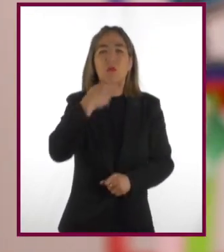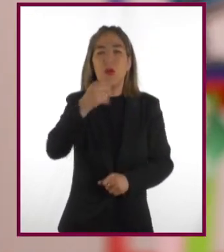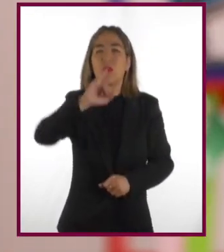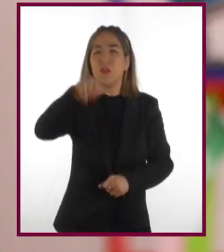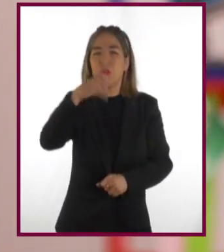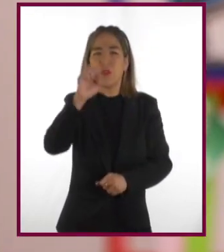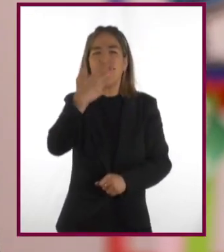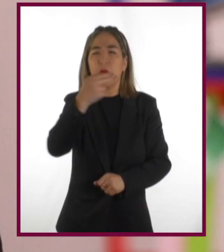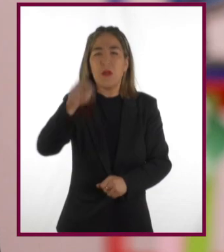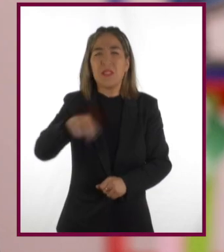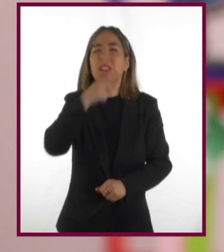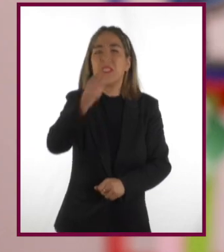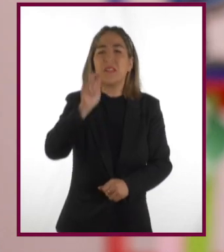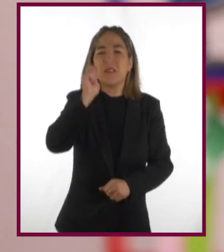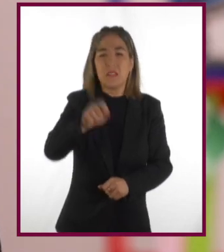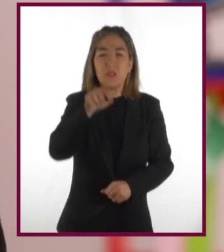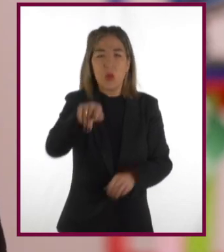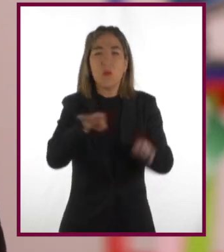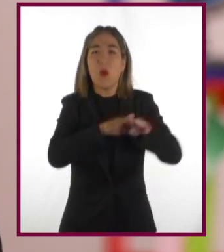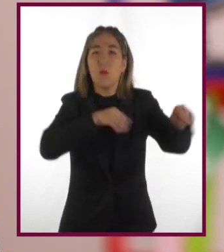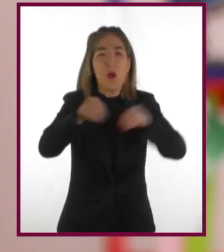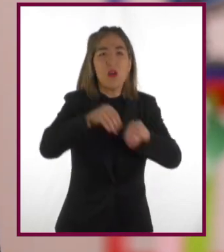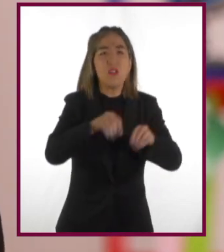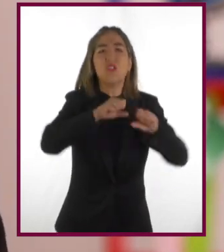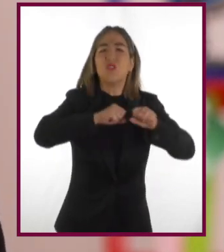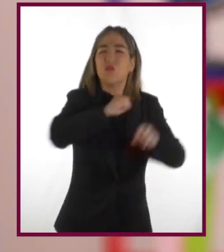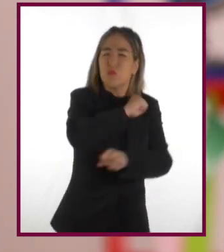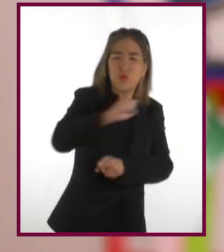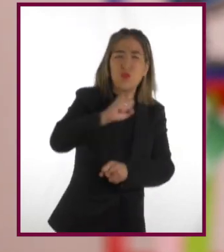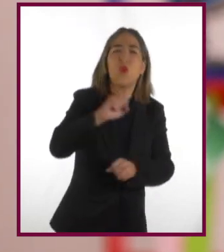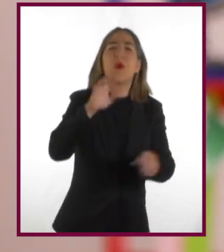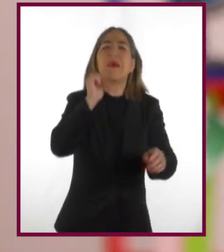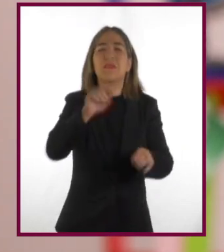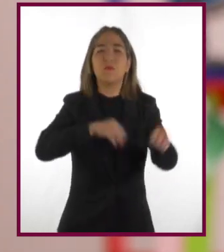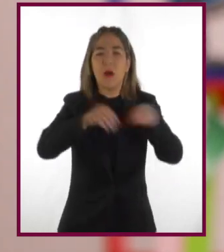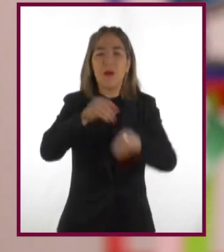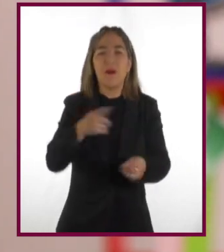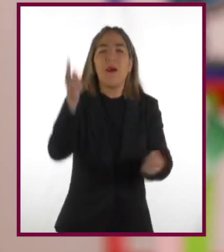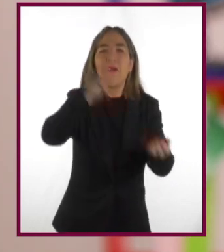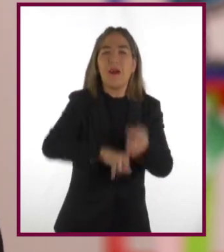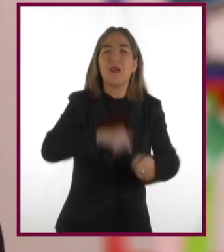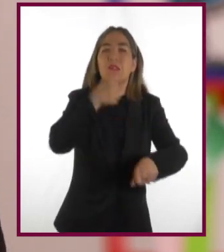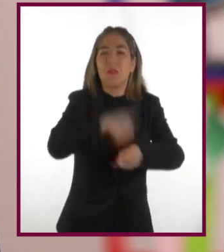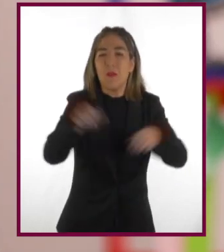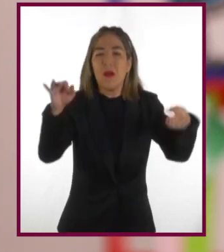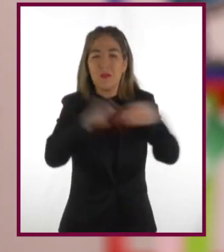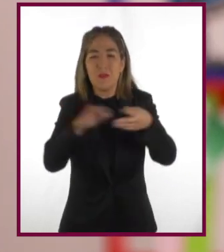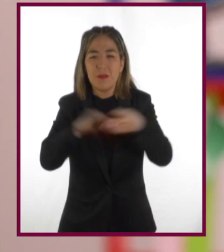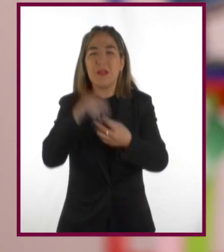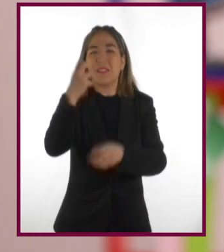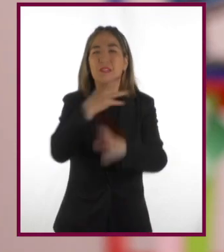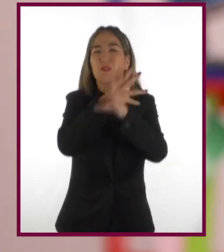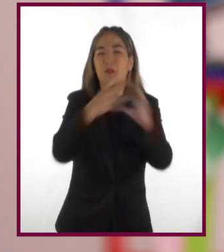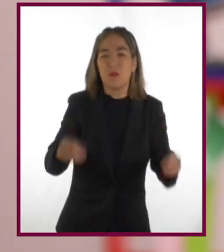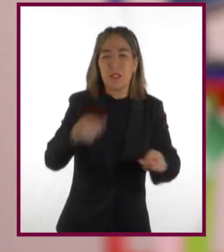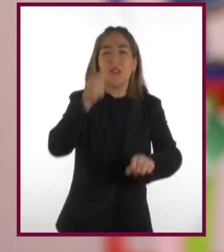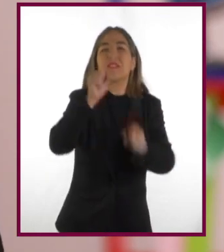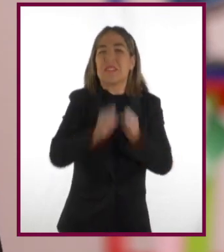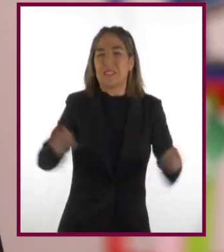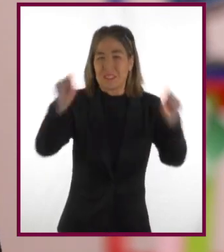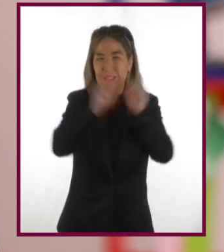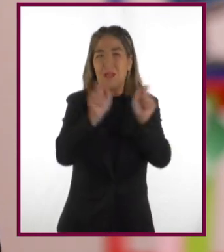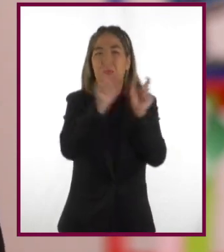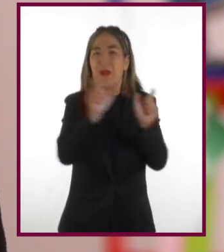Jean Leray también conjeturó que el fenómeno de la turbulencia podía tener que ver con la existencia de singularidades de las soluciones del sistema